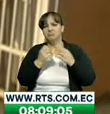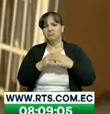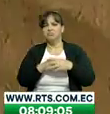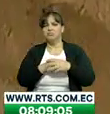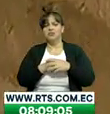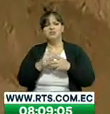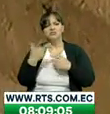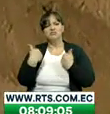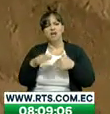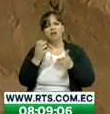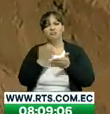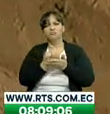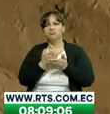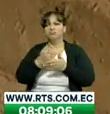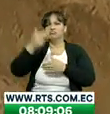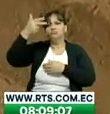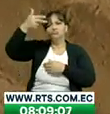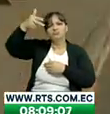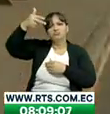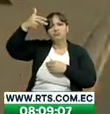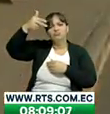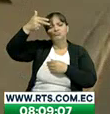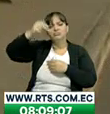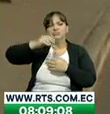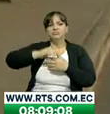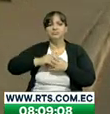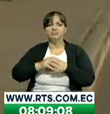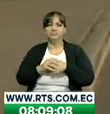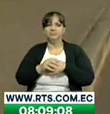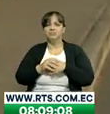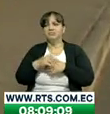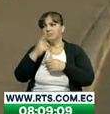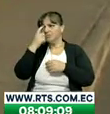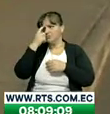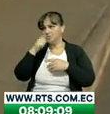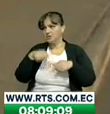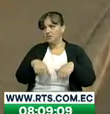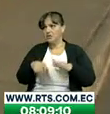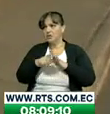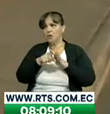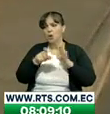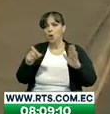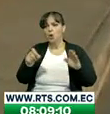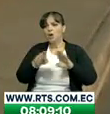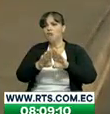colocar cámaras de seguridad en sus negocios y en dejar sus locales